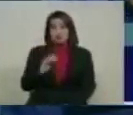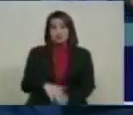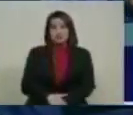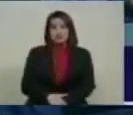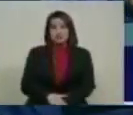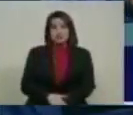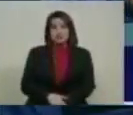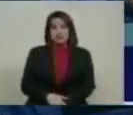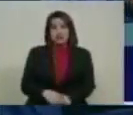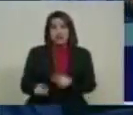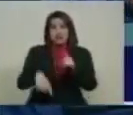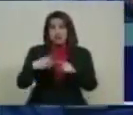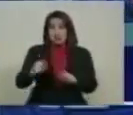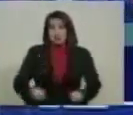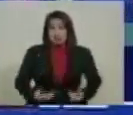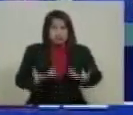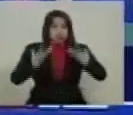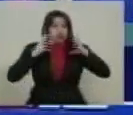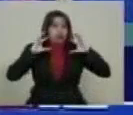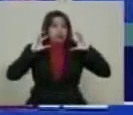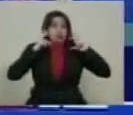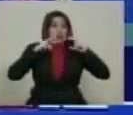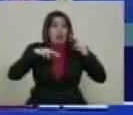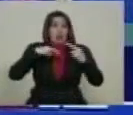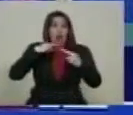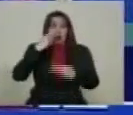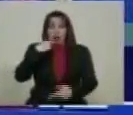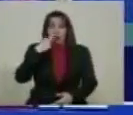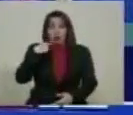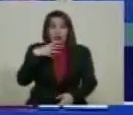Así surgen monstruos rojos, rojitos por ahí.